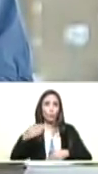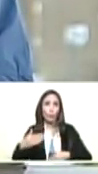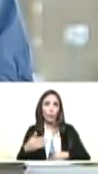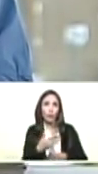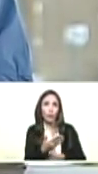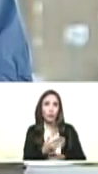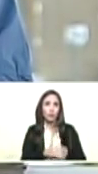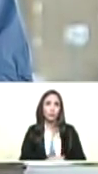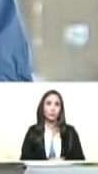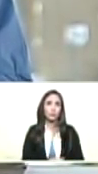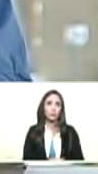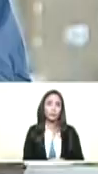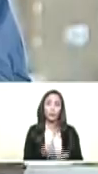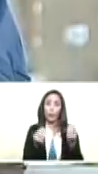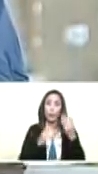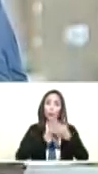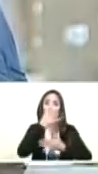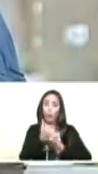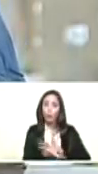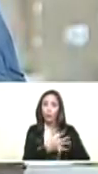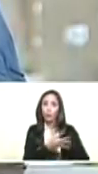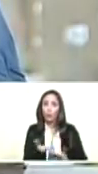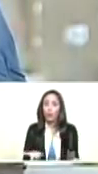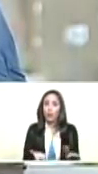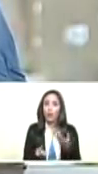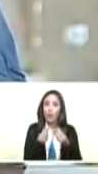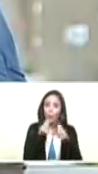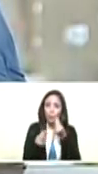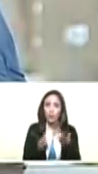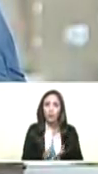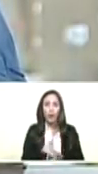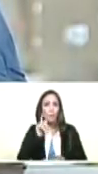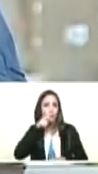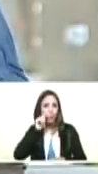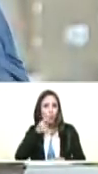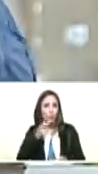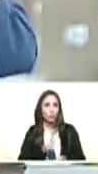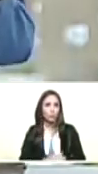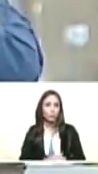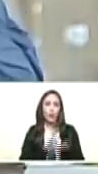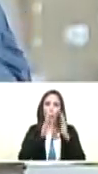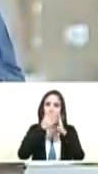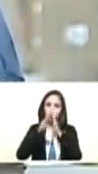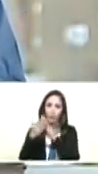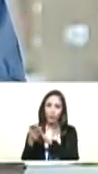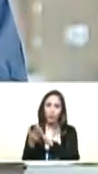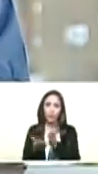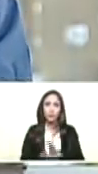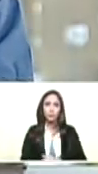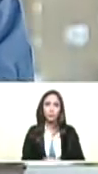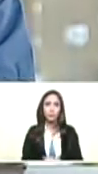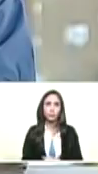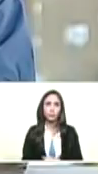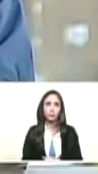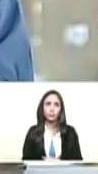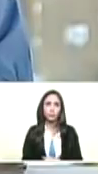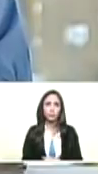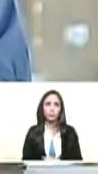además desarrollar nuevos proyectos de acuicultura. En todas las comunidades deben tener su proyecto de cachama.